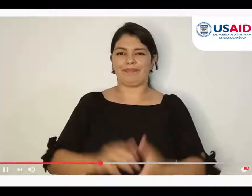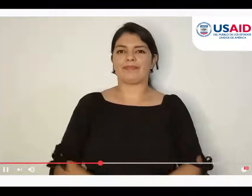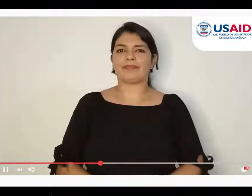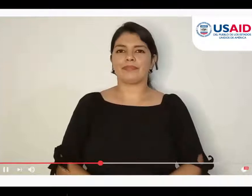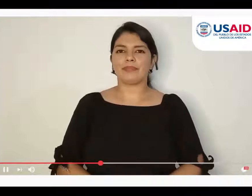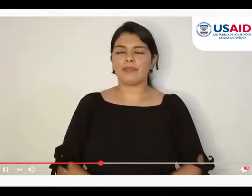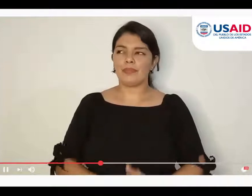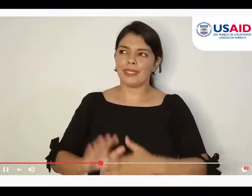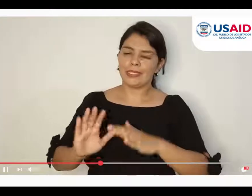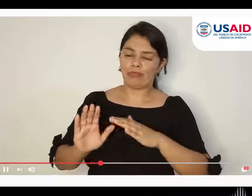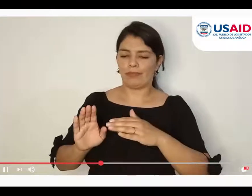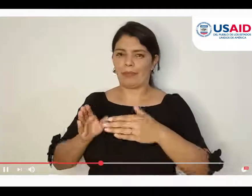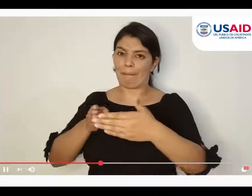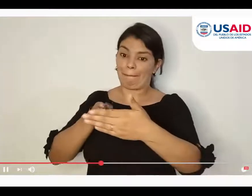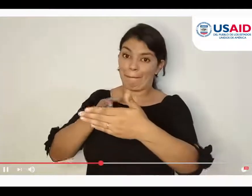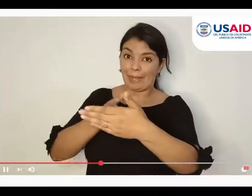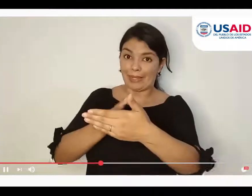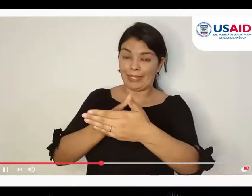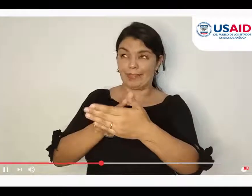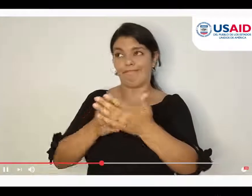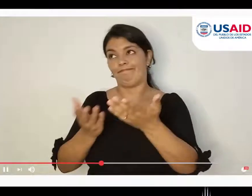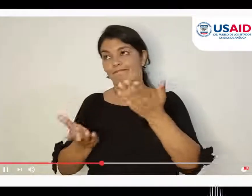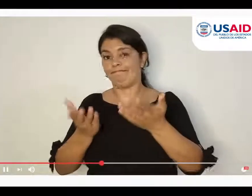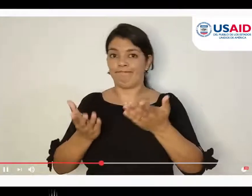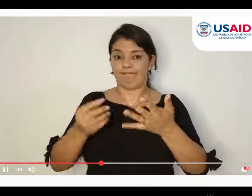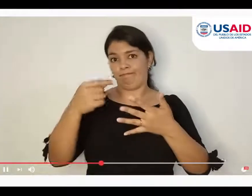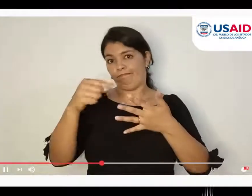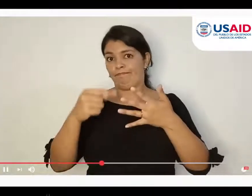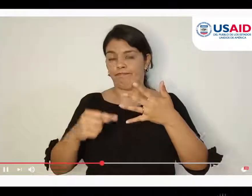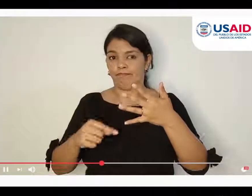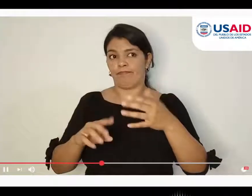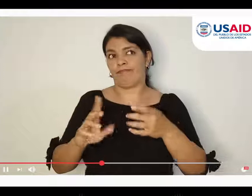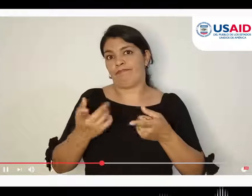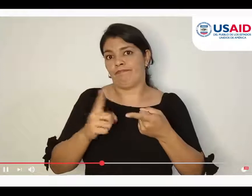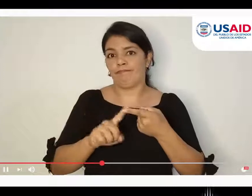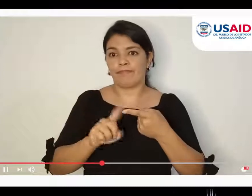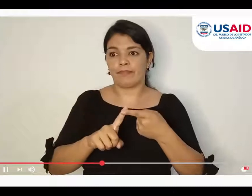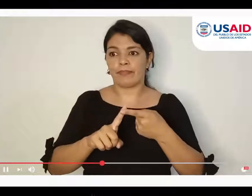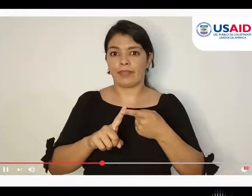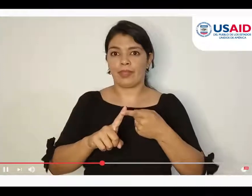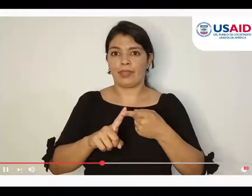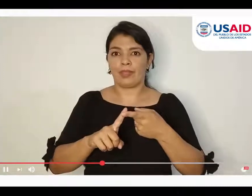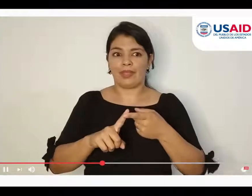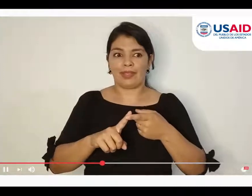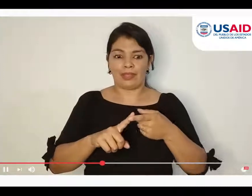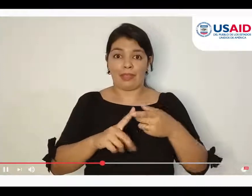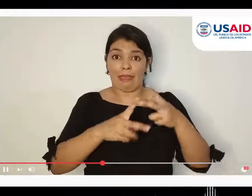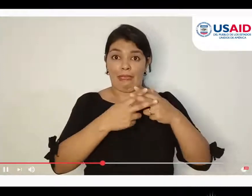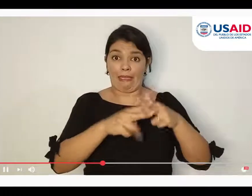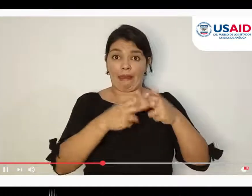pues eso implica diferentes factores, ¿sí? O elementos a tener en cuenta. Uno, pues que las herramientas en sí,